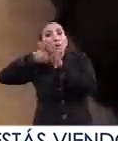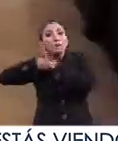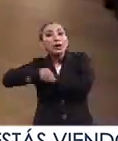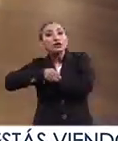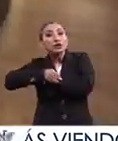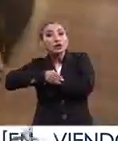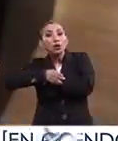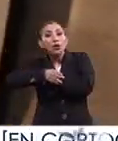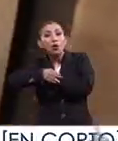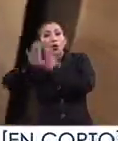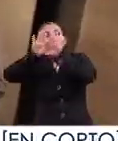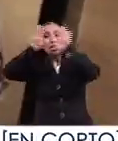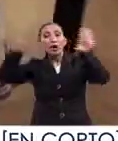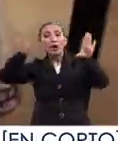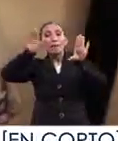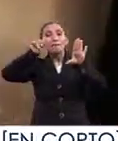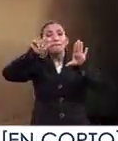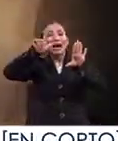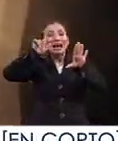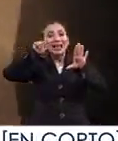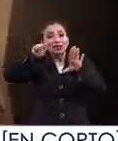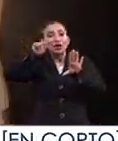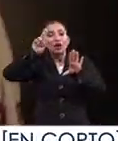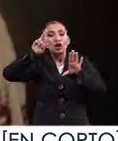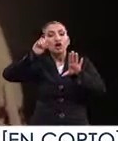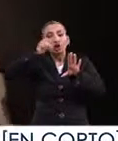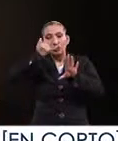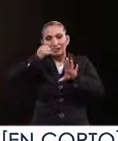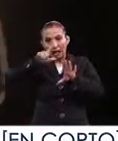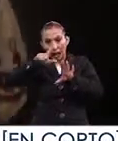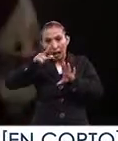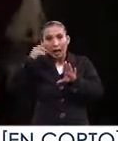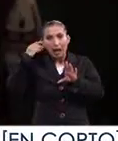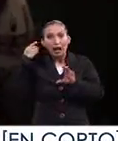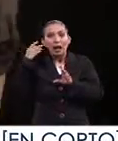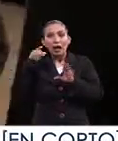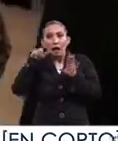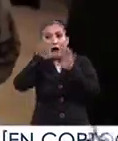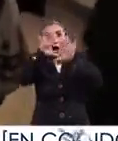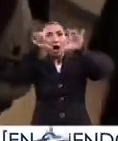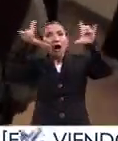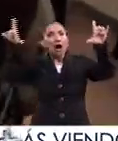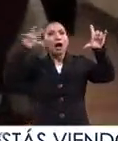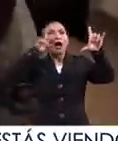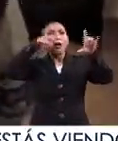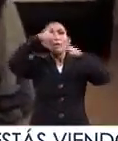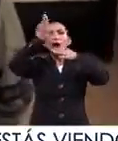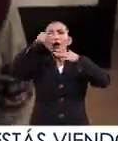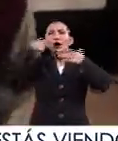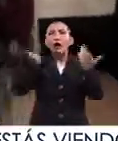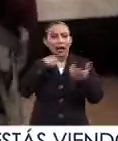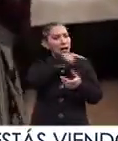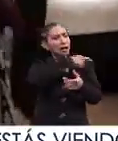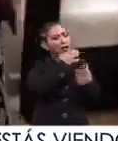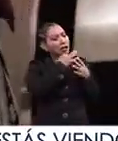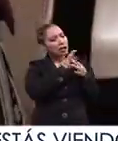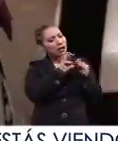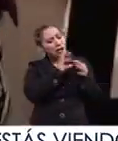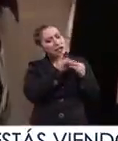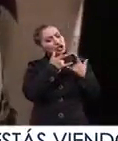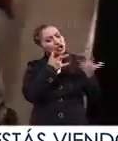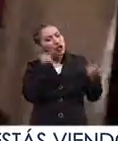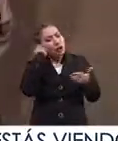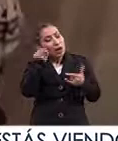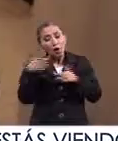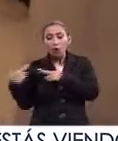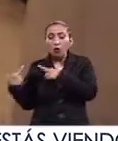Palais Royal, Museo del Louvre. Y Y me platicó esta historia de que